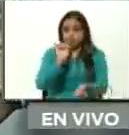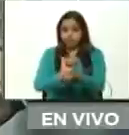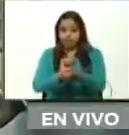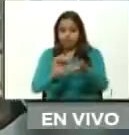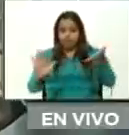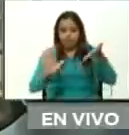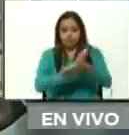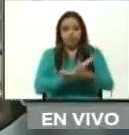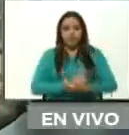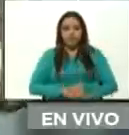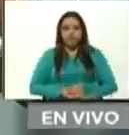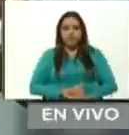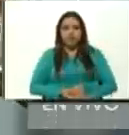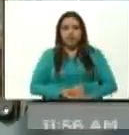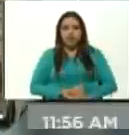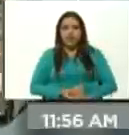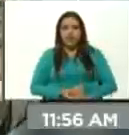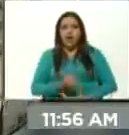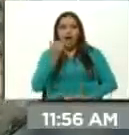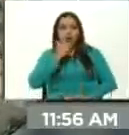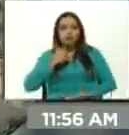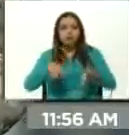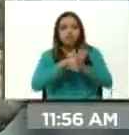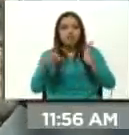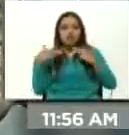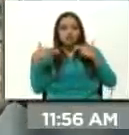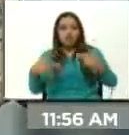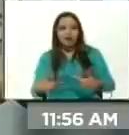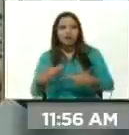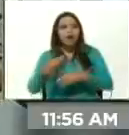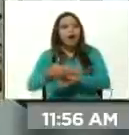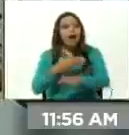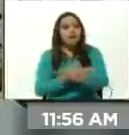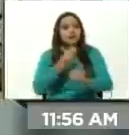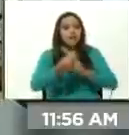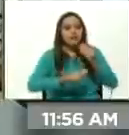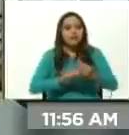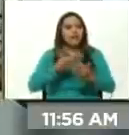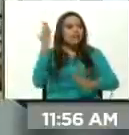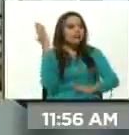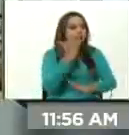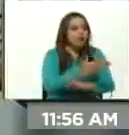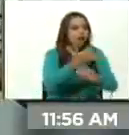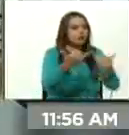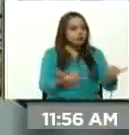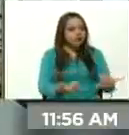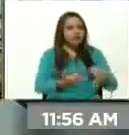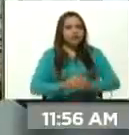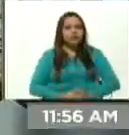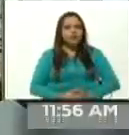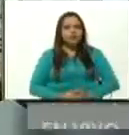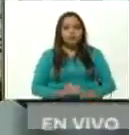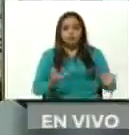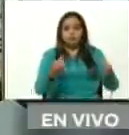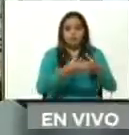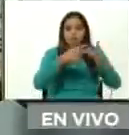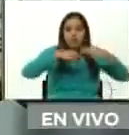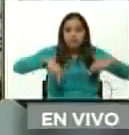sobre estos hechos de violaciones a derechos humanos recientemente sentenciadas por los órganos